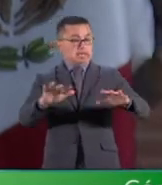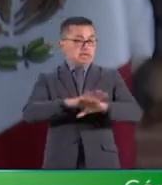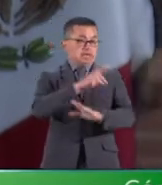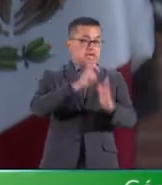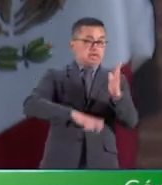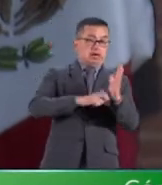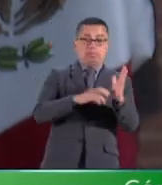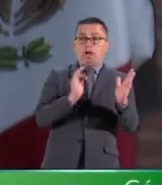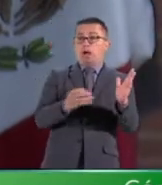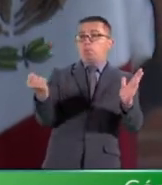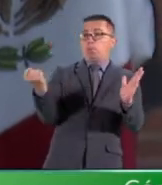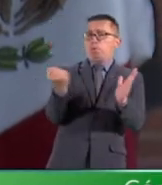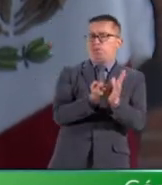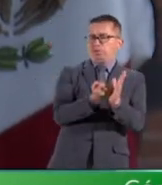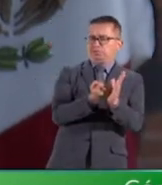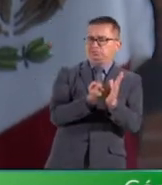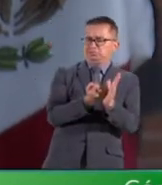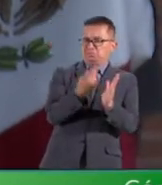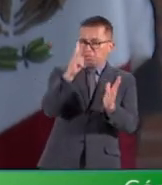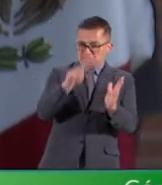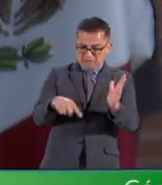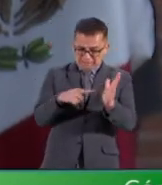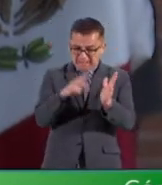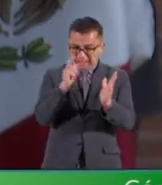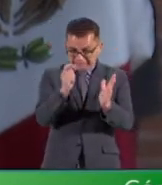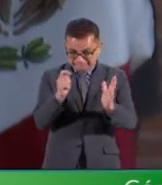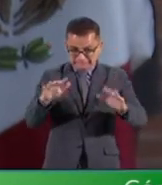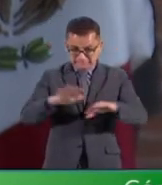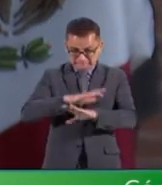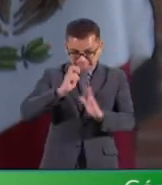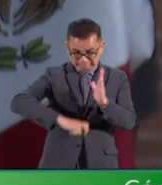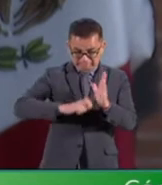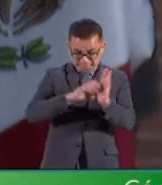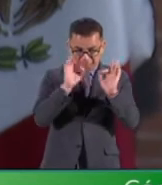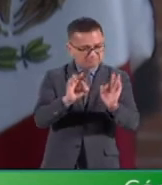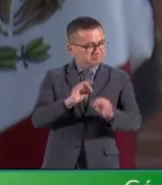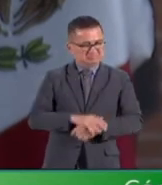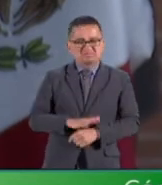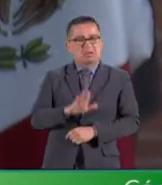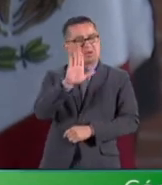reforma, una venganza al Poder Judicial.